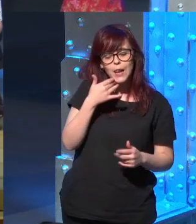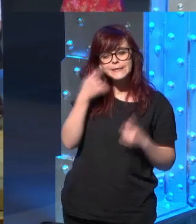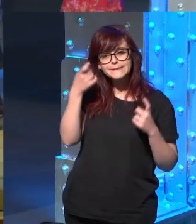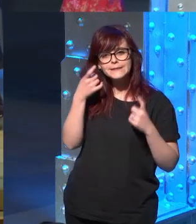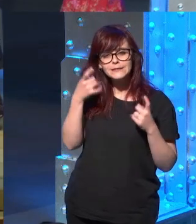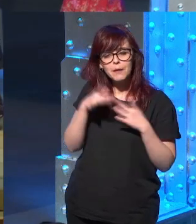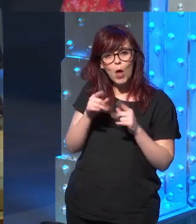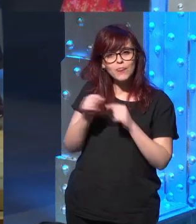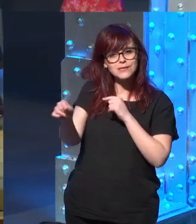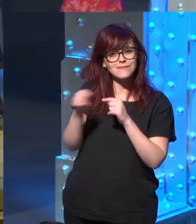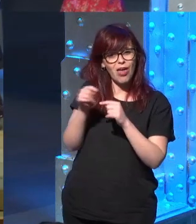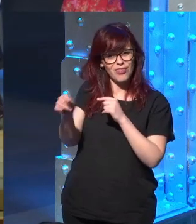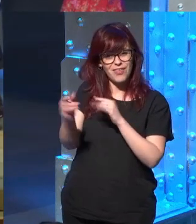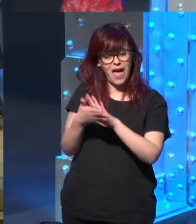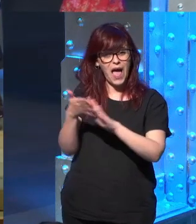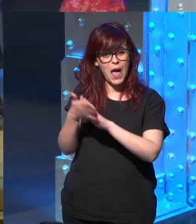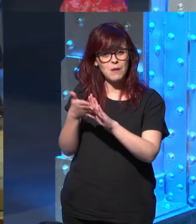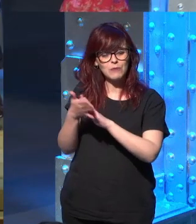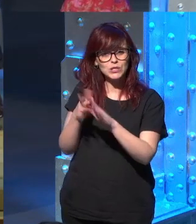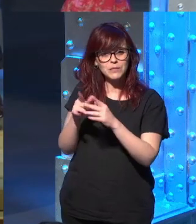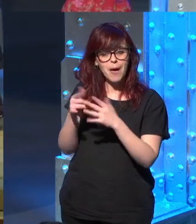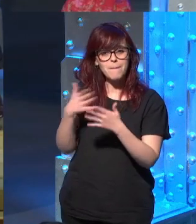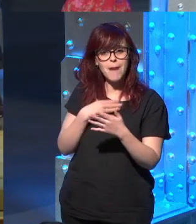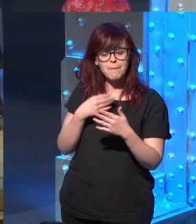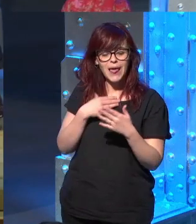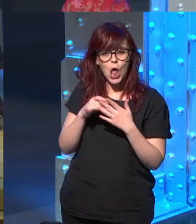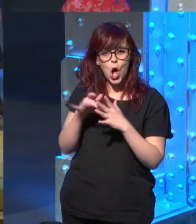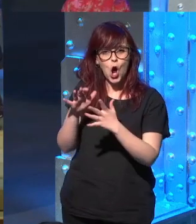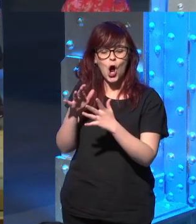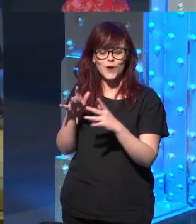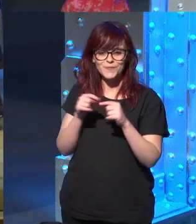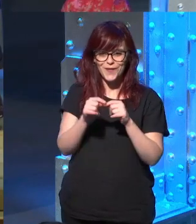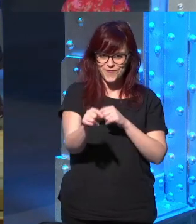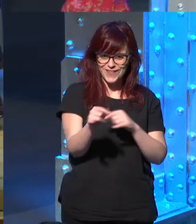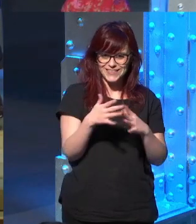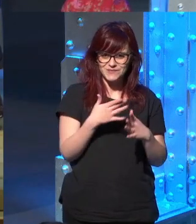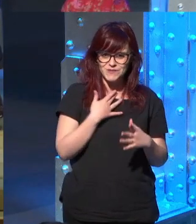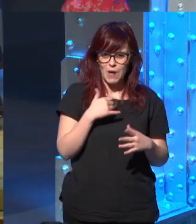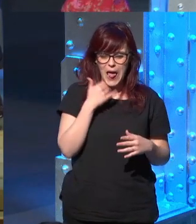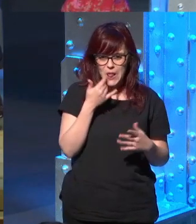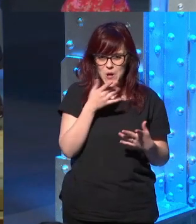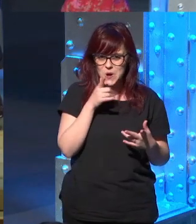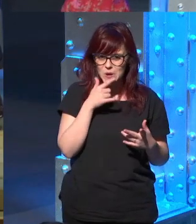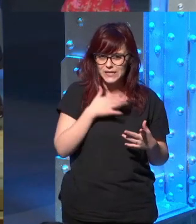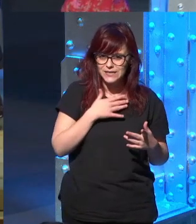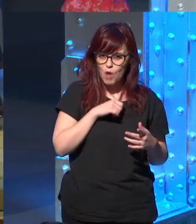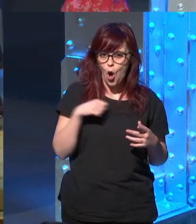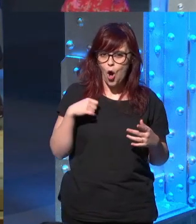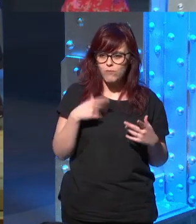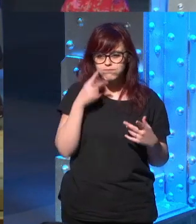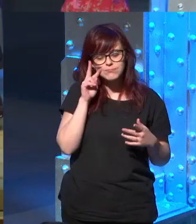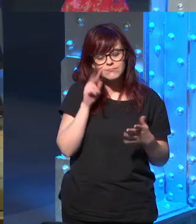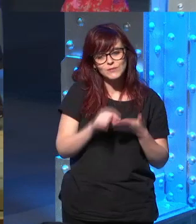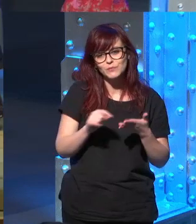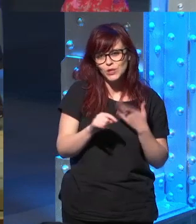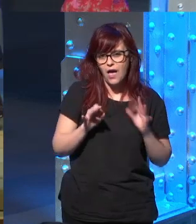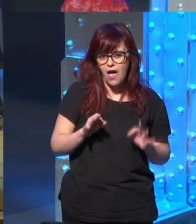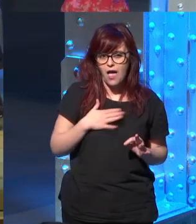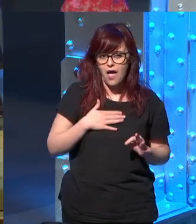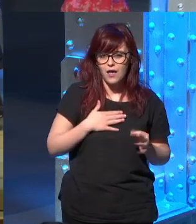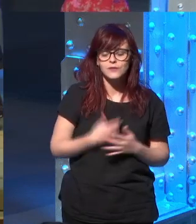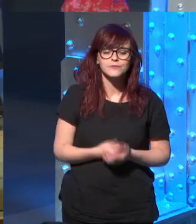haya esa distancia con el papel, bueno, con el ordenador, pero siempre hay algo de nosotros en esa escritura.